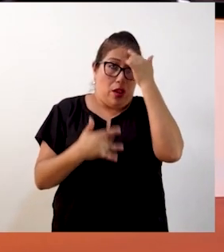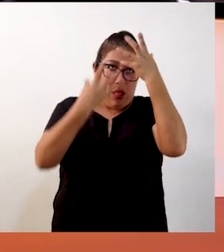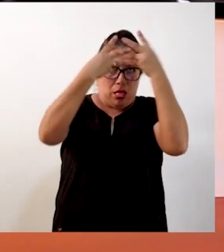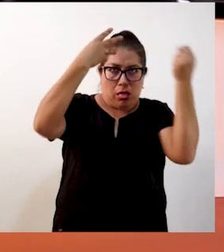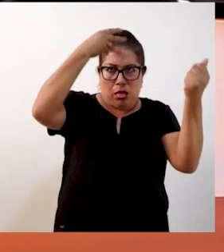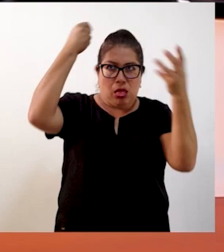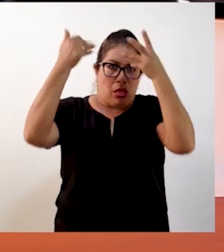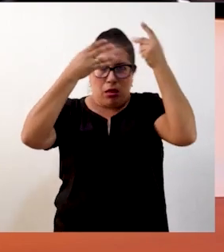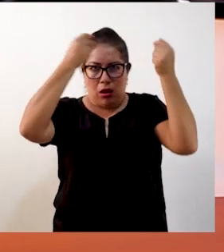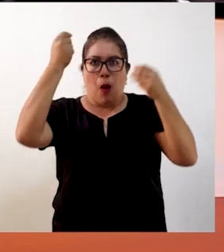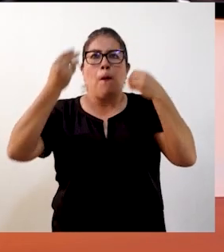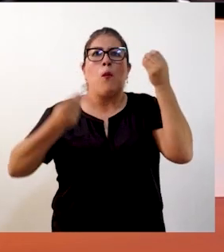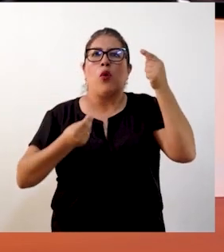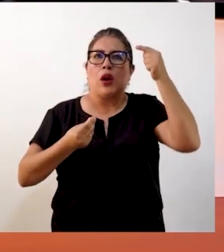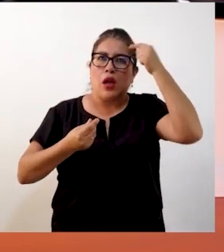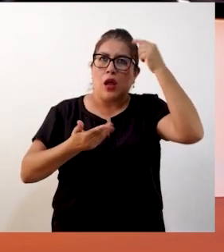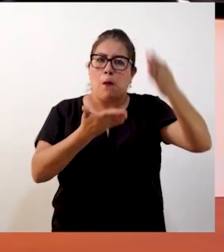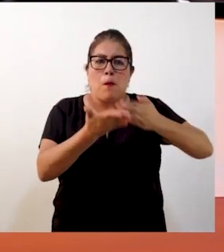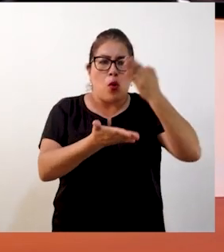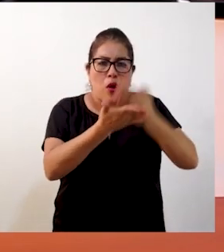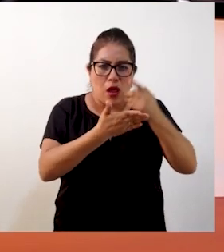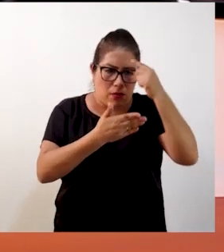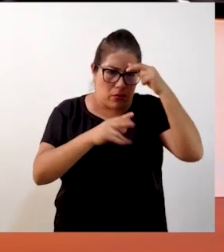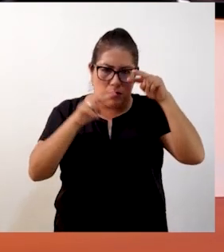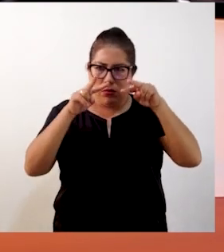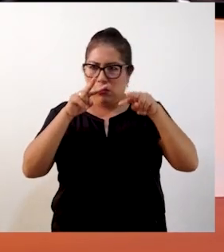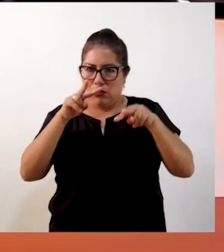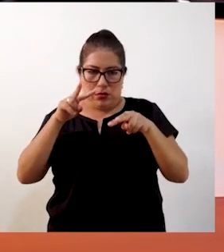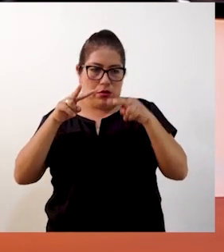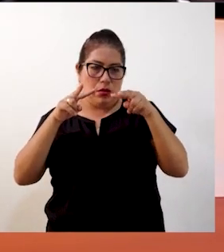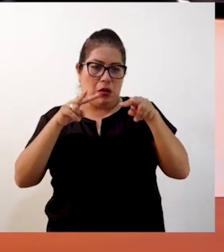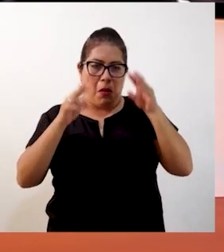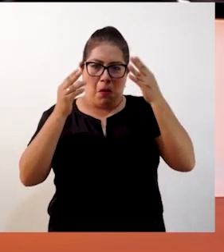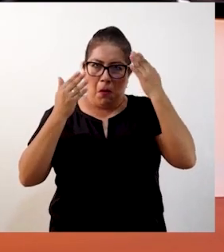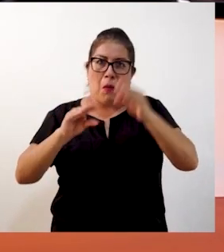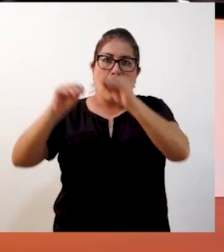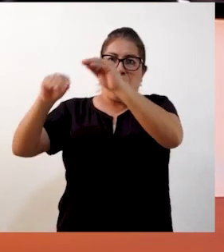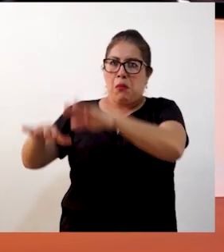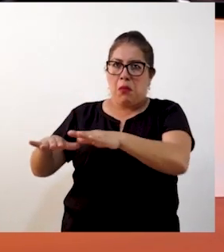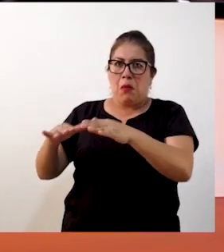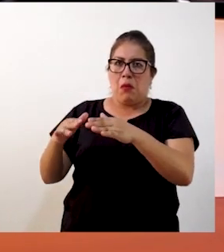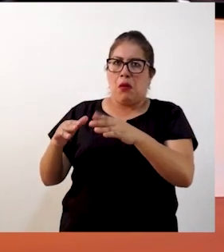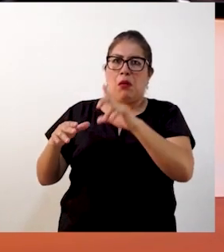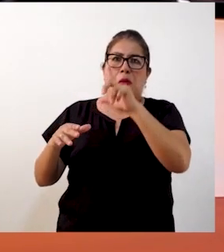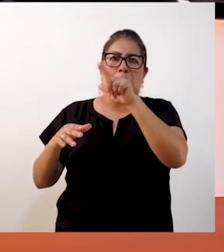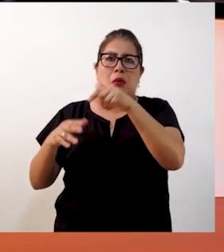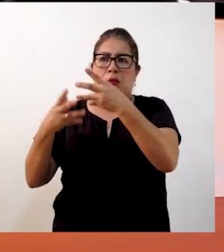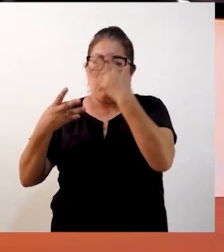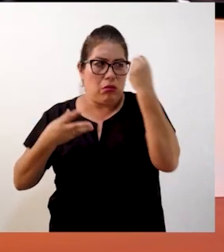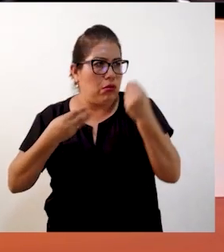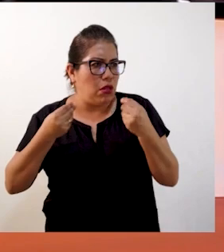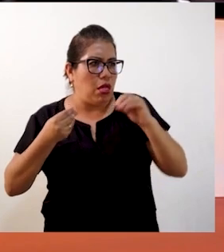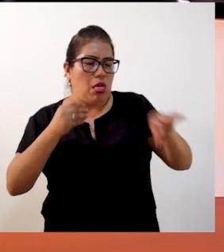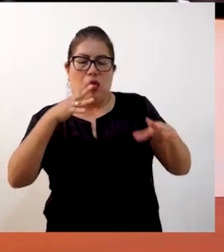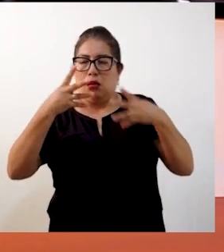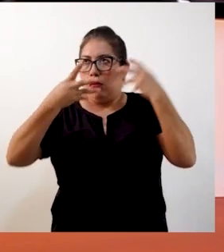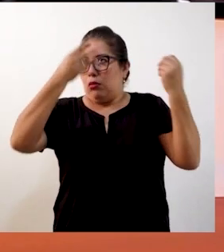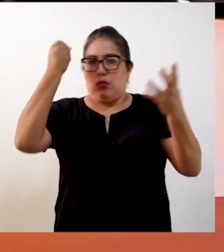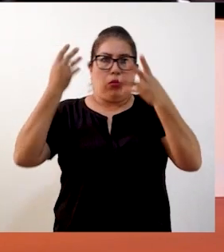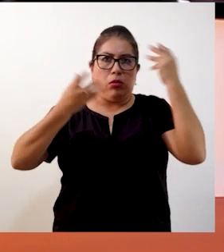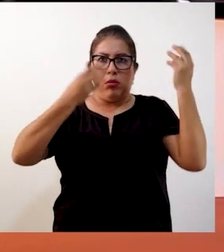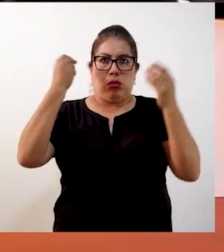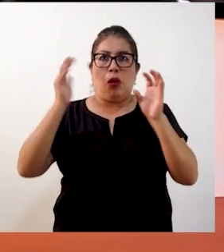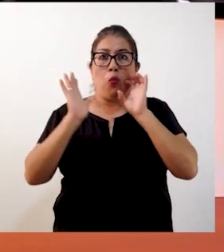porque debuta con trastornos de la memoria reciente. Entonces, el paciente cuando está empezando el Alzheimer se